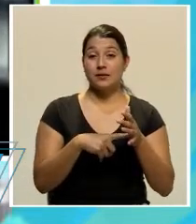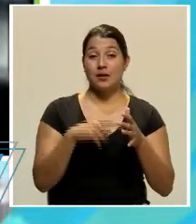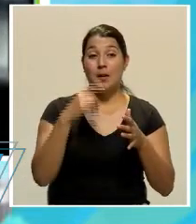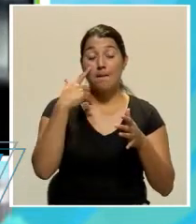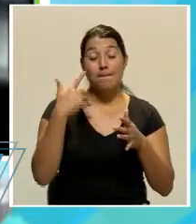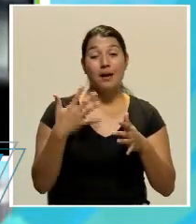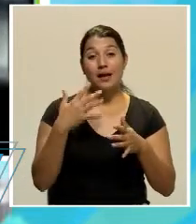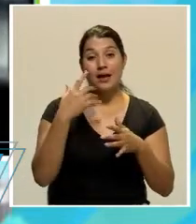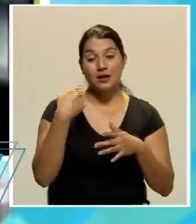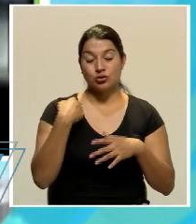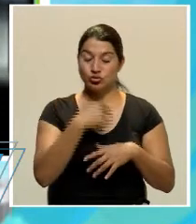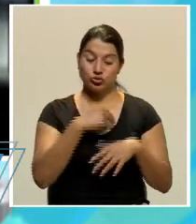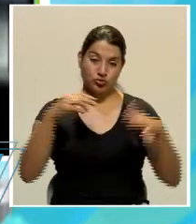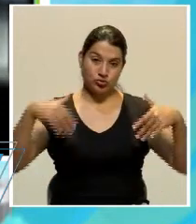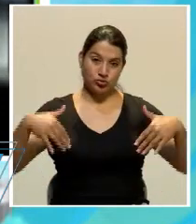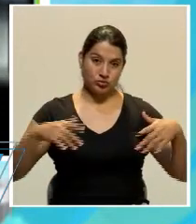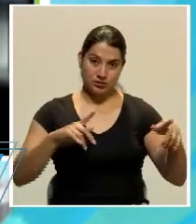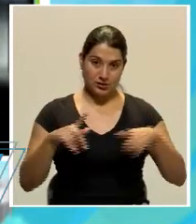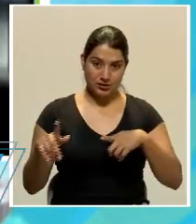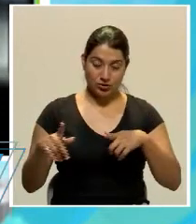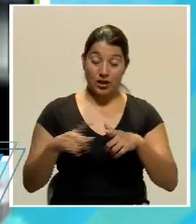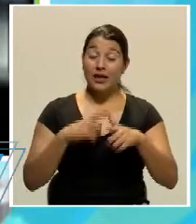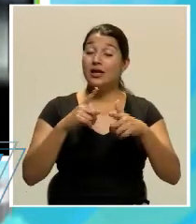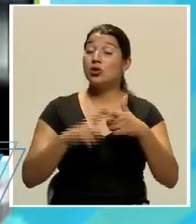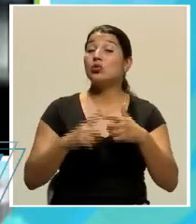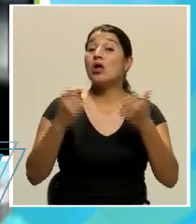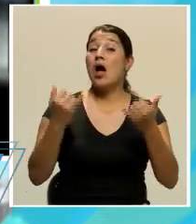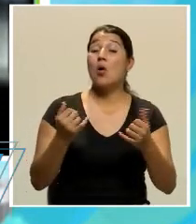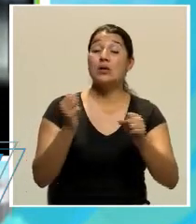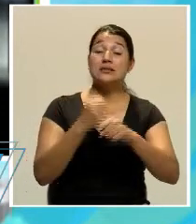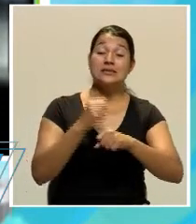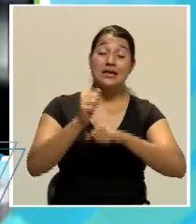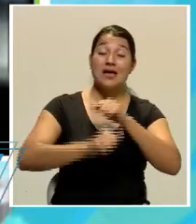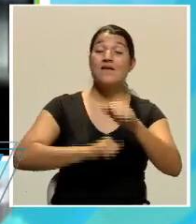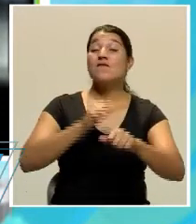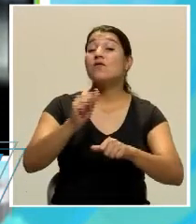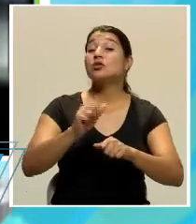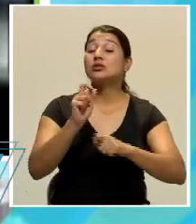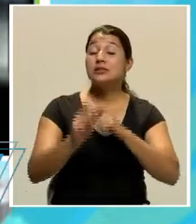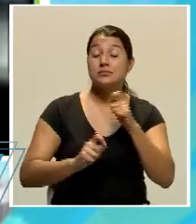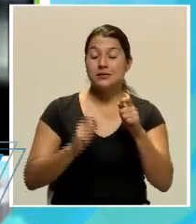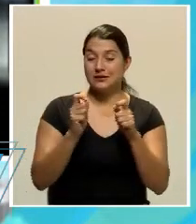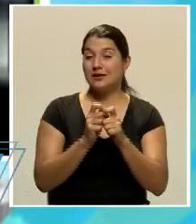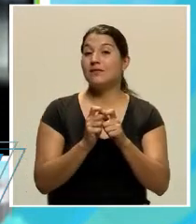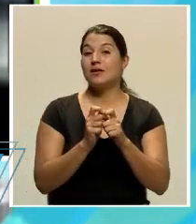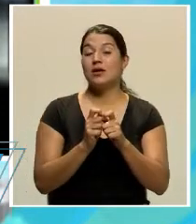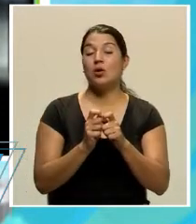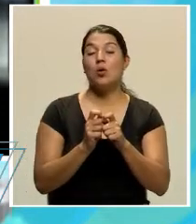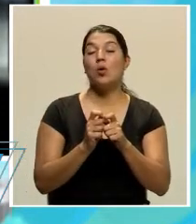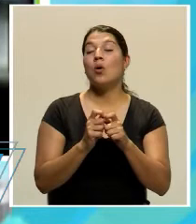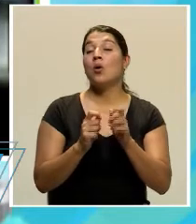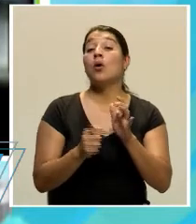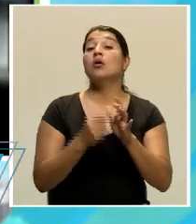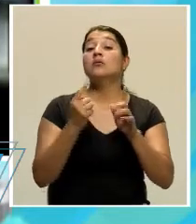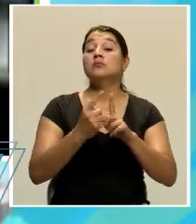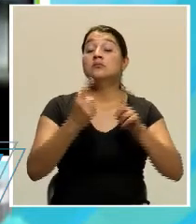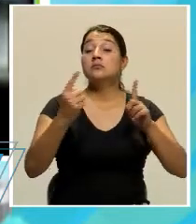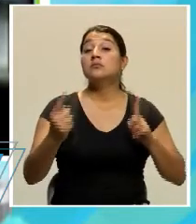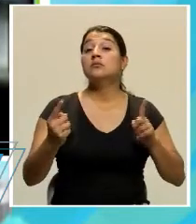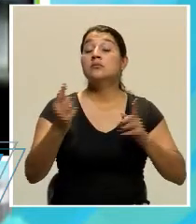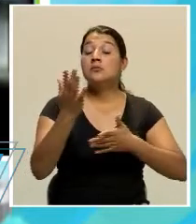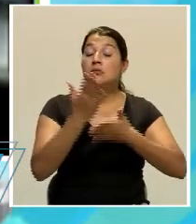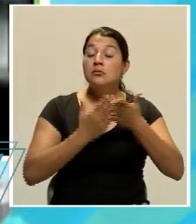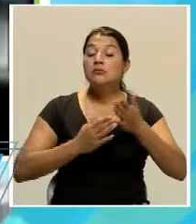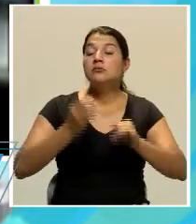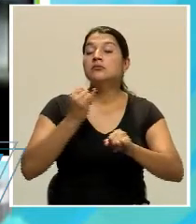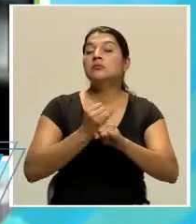para la cual no estábamos preparados. Entonces, bueno, se están haciendo esfuerzos específicos, aislados, algunas